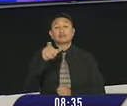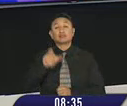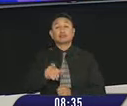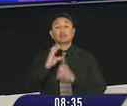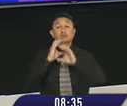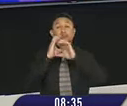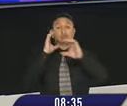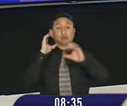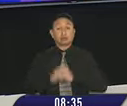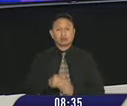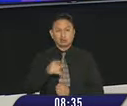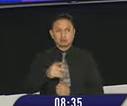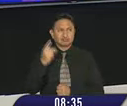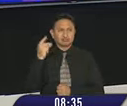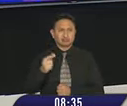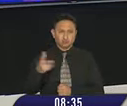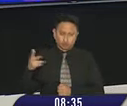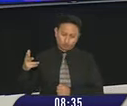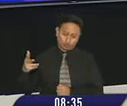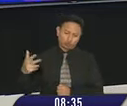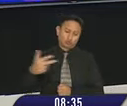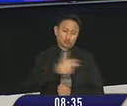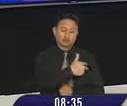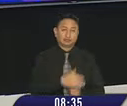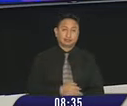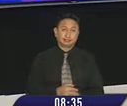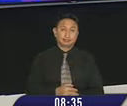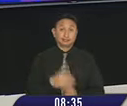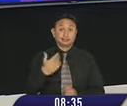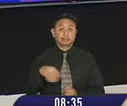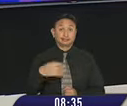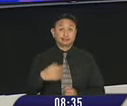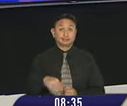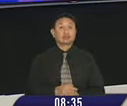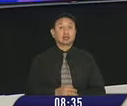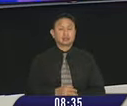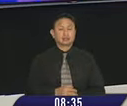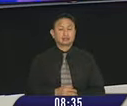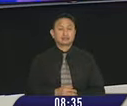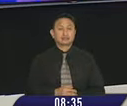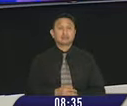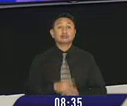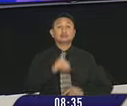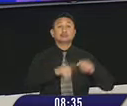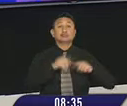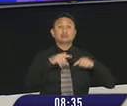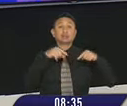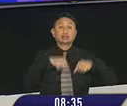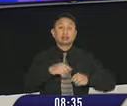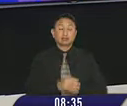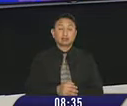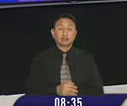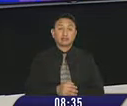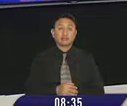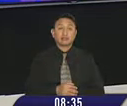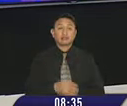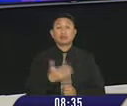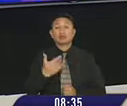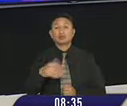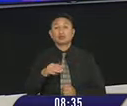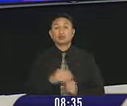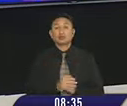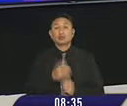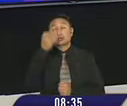imagen, van a unas velocidades de espanto. Como dice un querido colaborador de los 40, Jesucito,